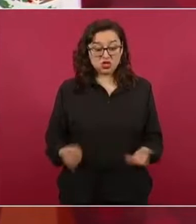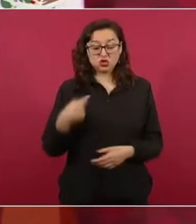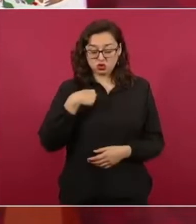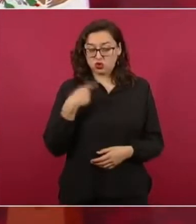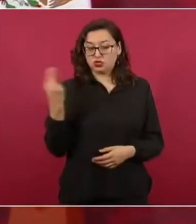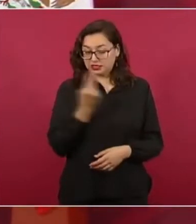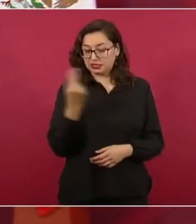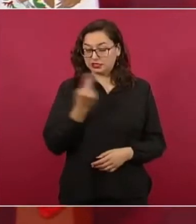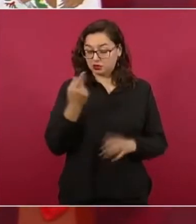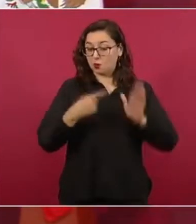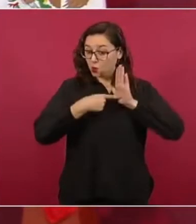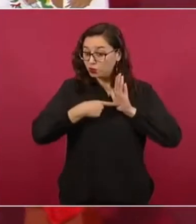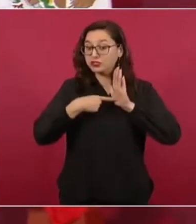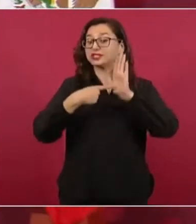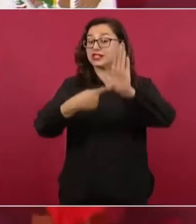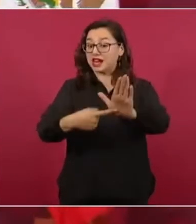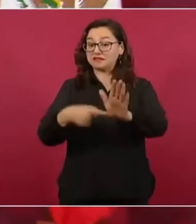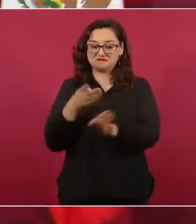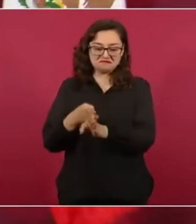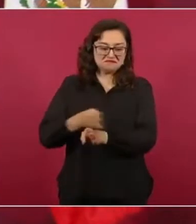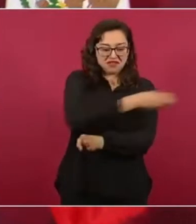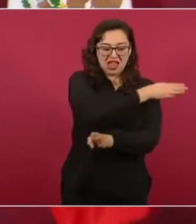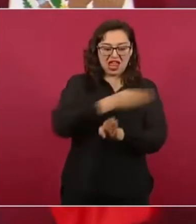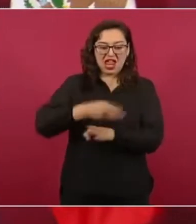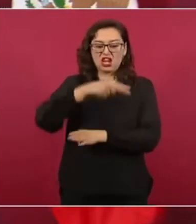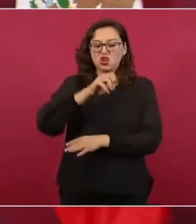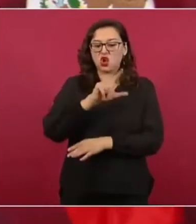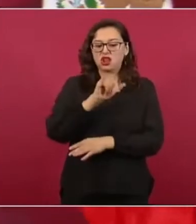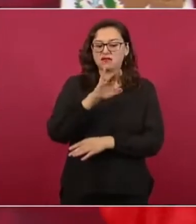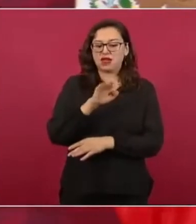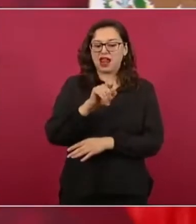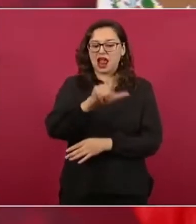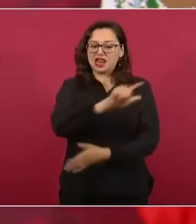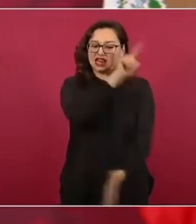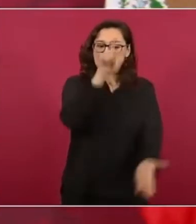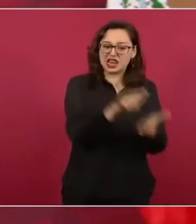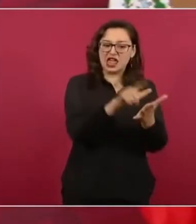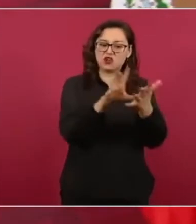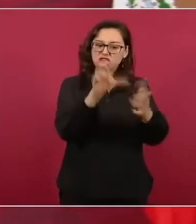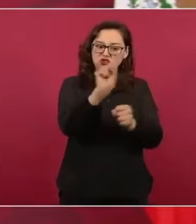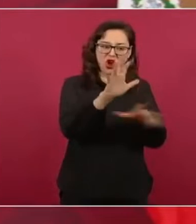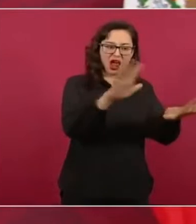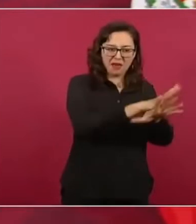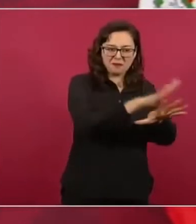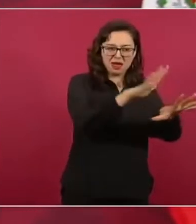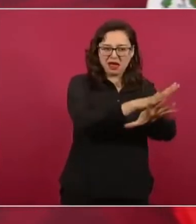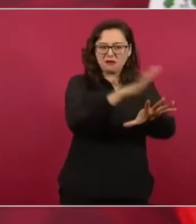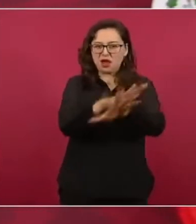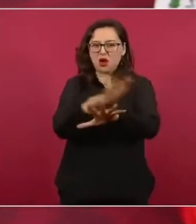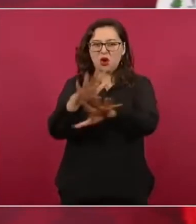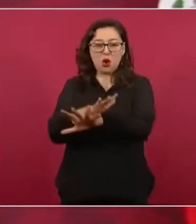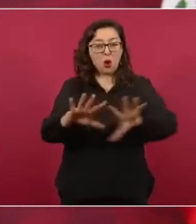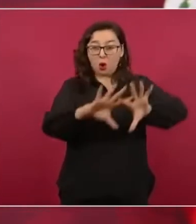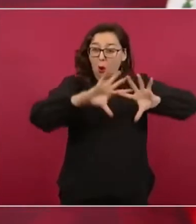las reformas que se llevaron a cabo y lo vamos a presentar por